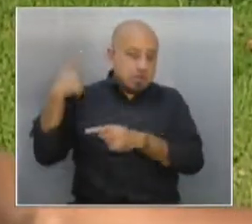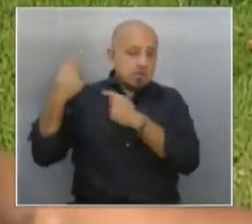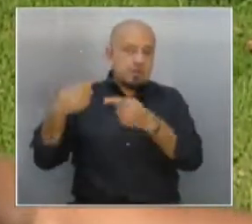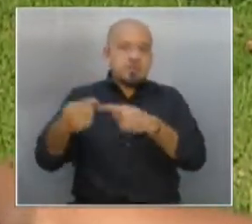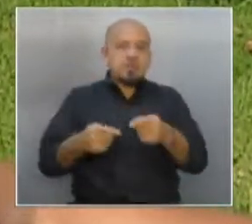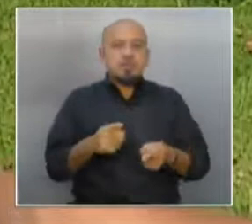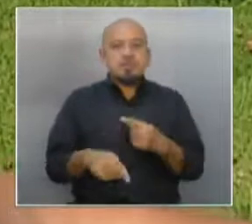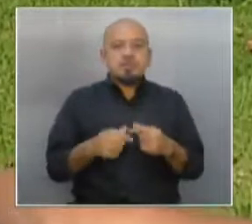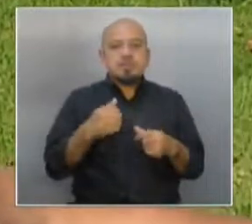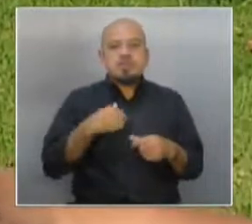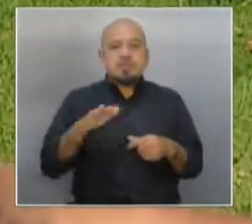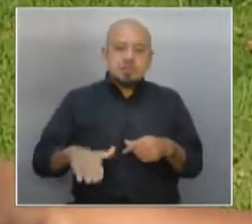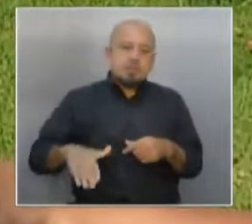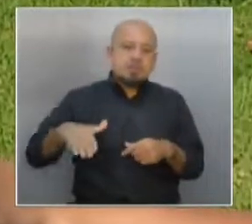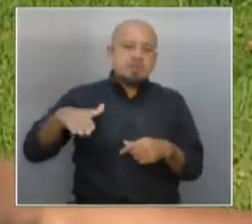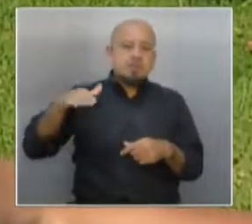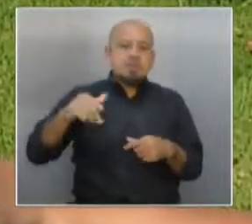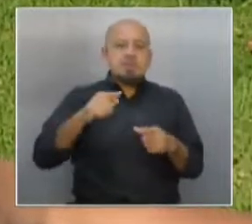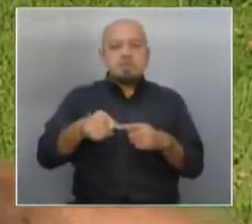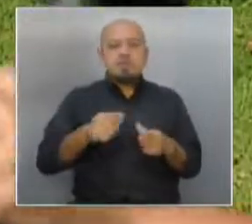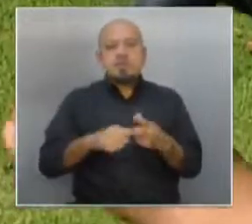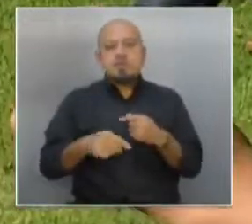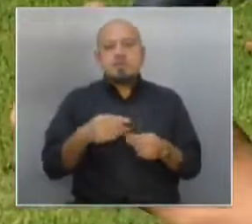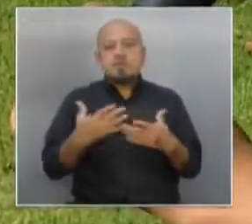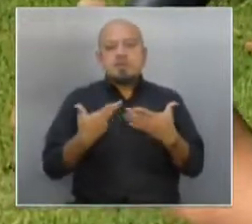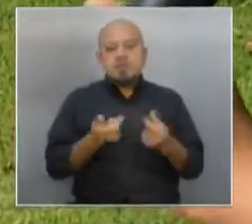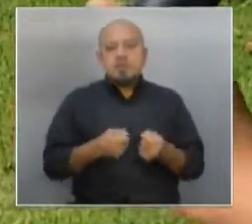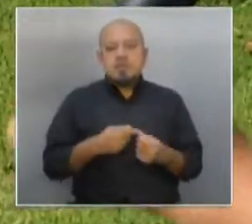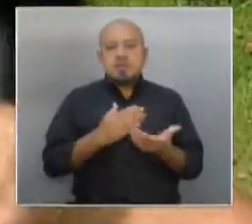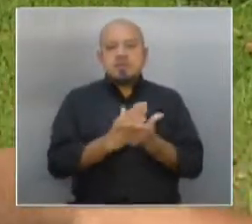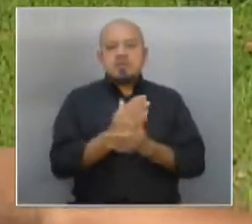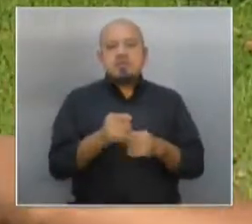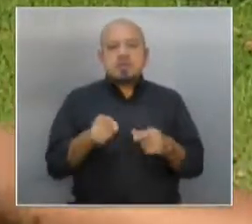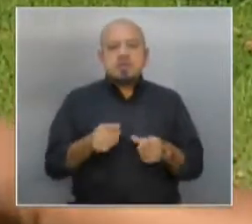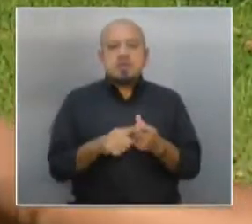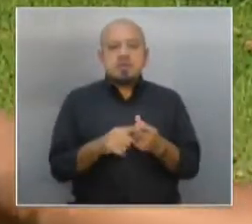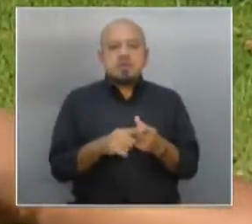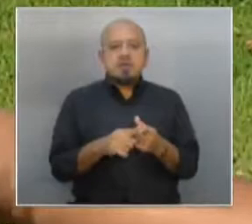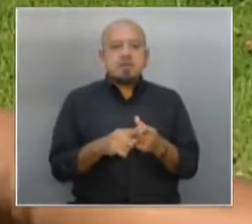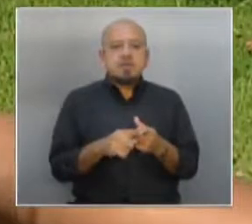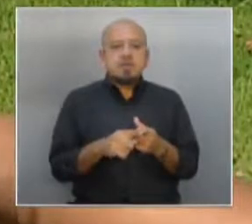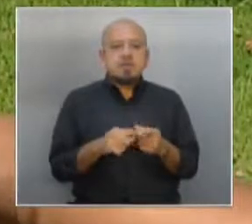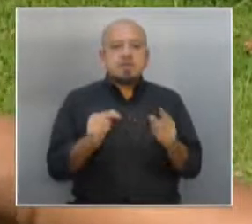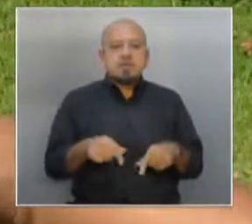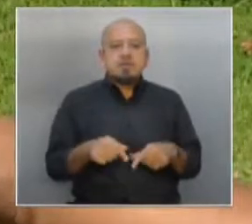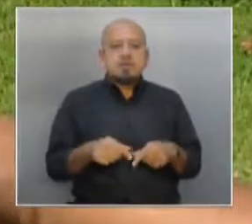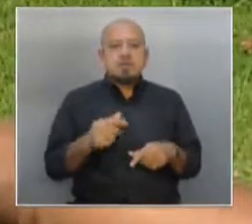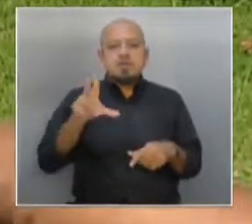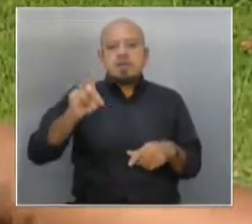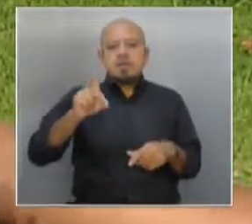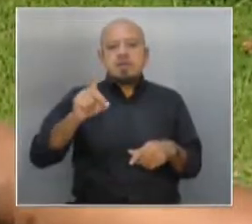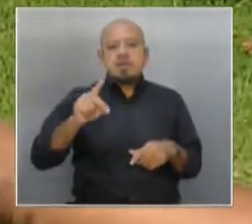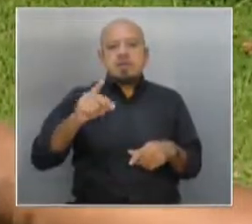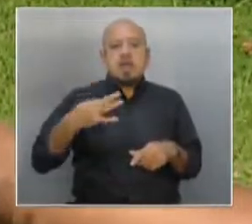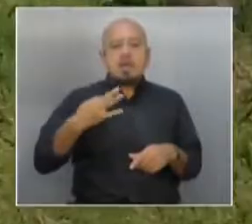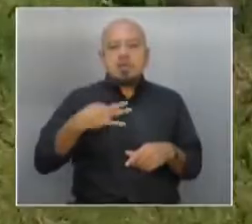chiquita estaba acá en la quinta metiendo mano y ayudando. Toda la vida viviendo aquí. Sí, sí, hace en las quintas hace 30 años, en la zona